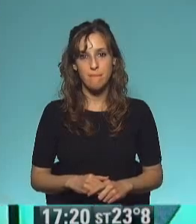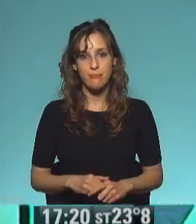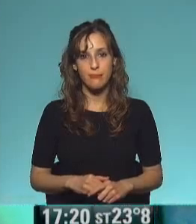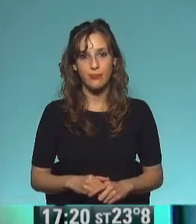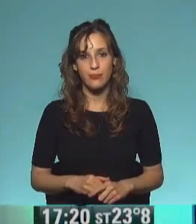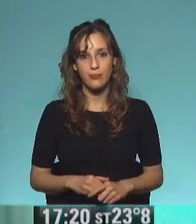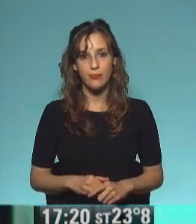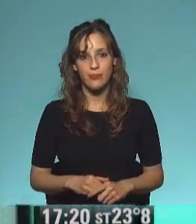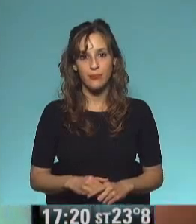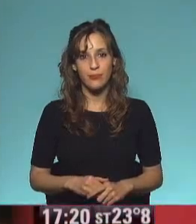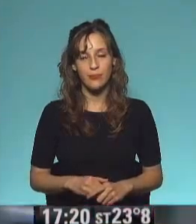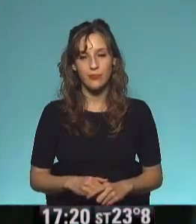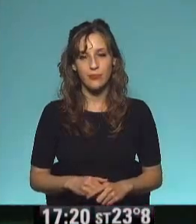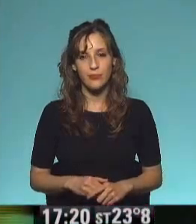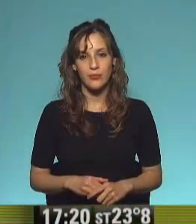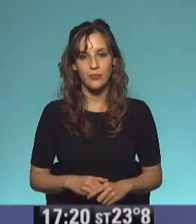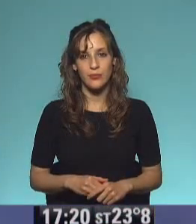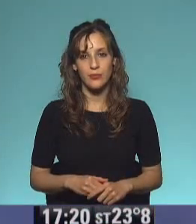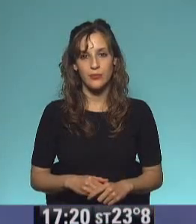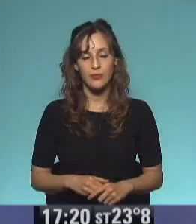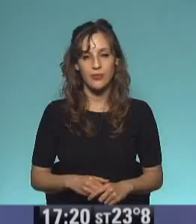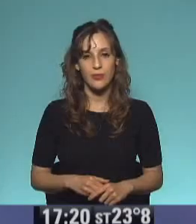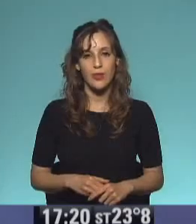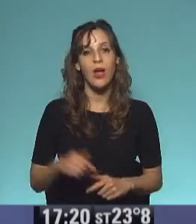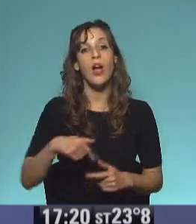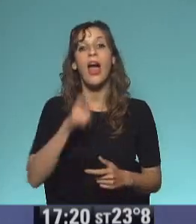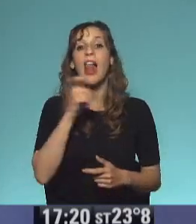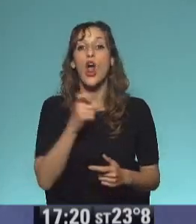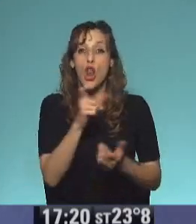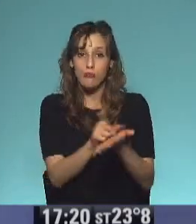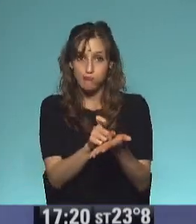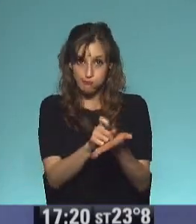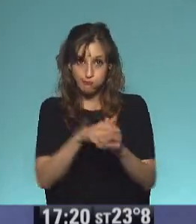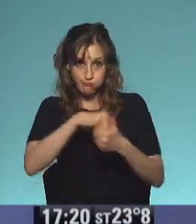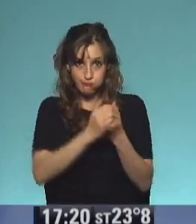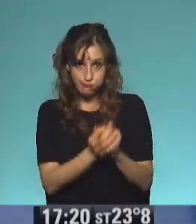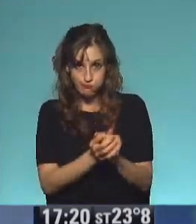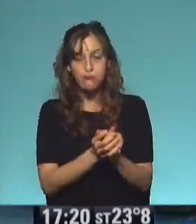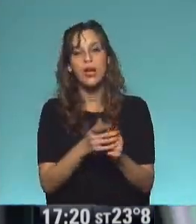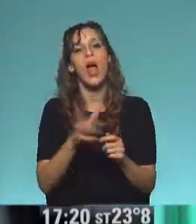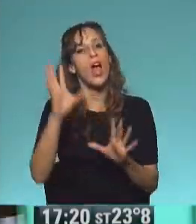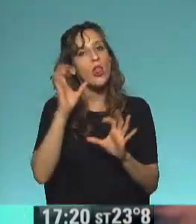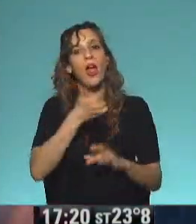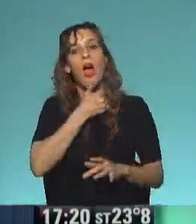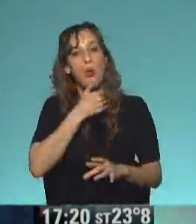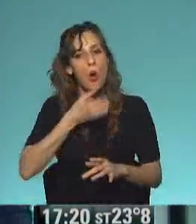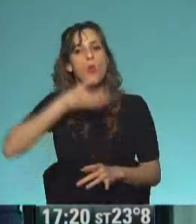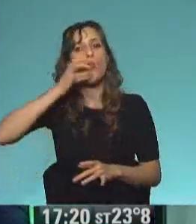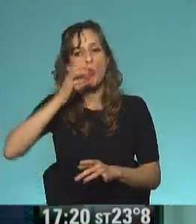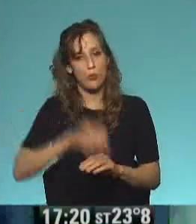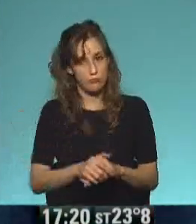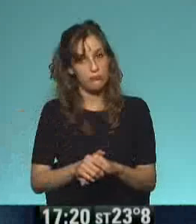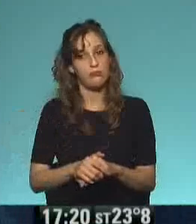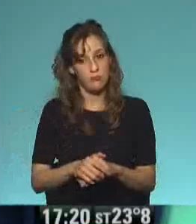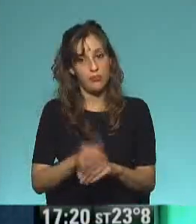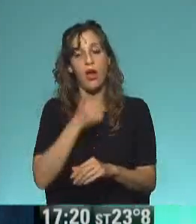ahí? Entre lo que entrenaste la mañana y no ahora... ponemos un poquito de alcohol en gel y aparte no se olviden de tomar agua porque se ejercita mucho con